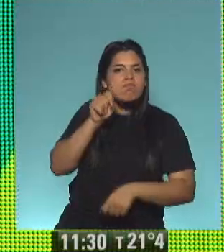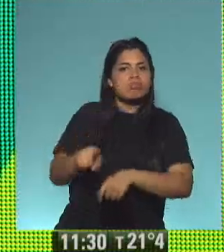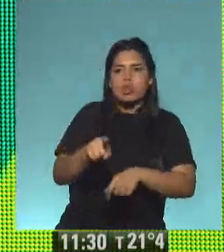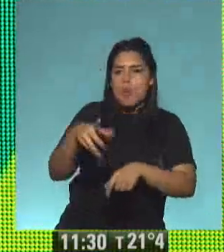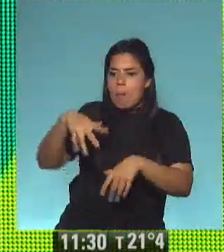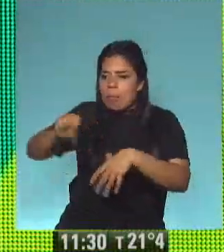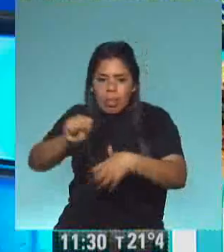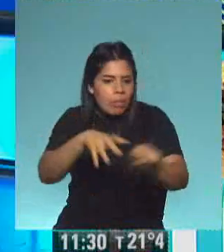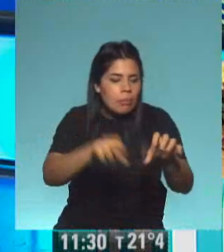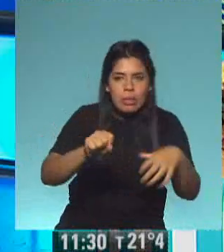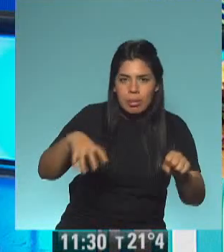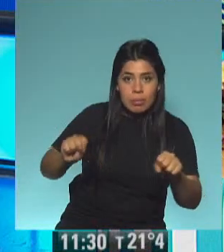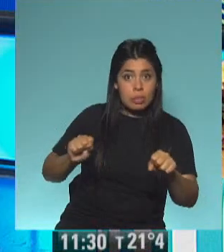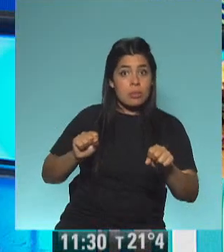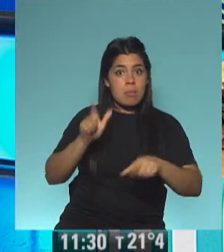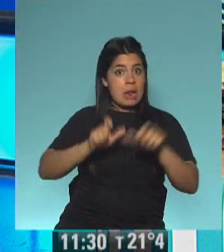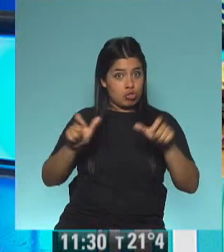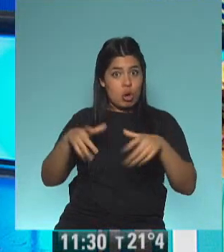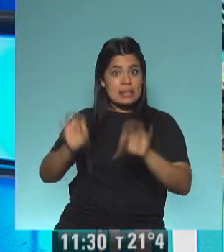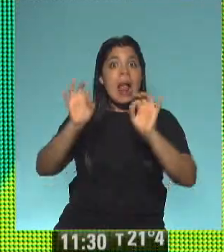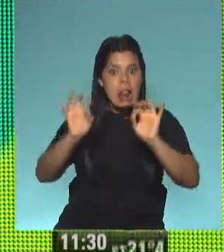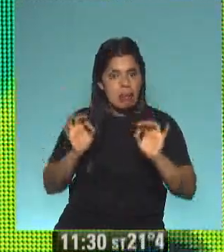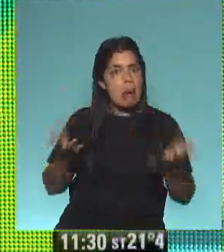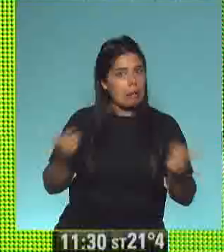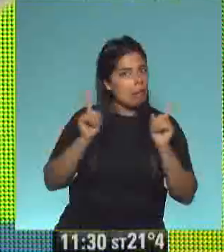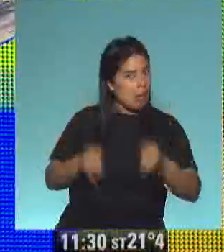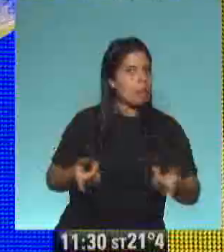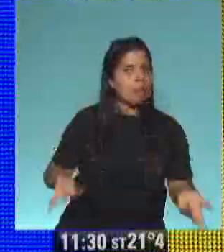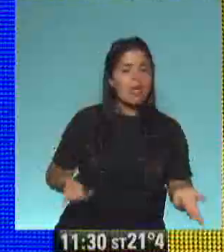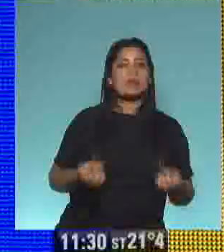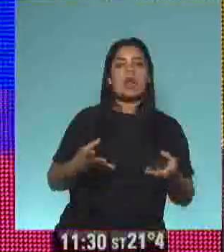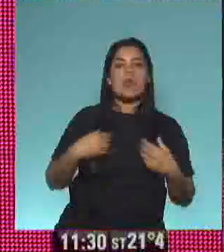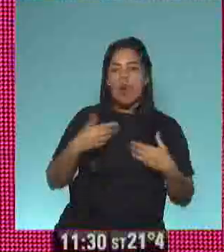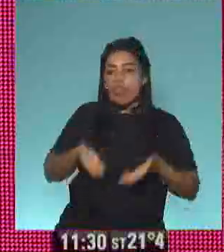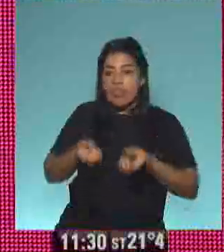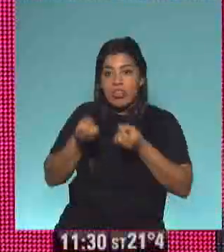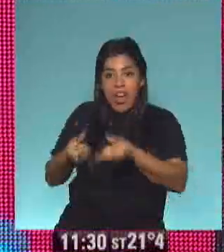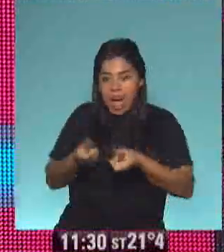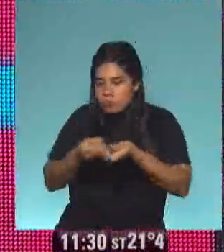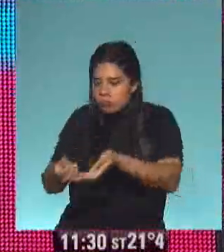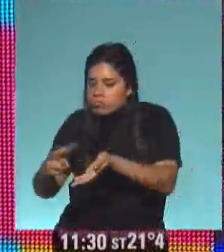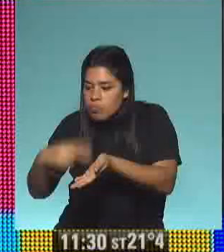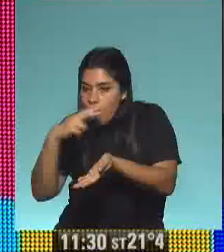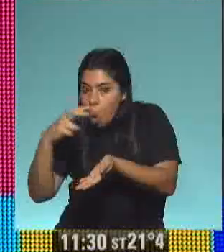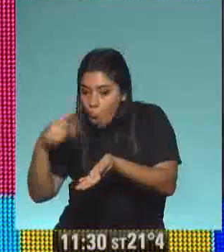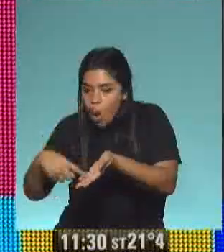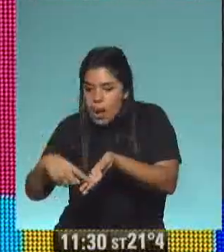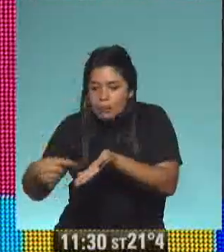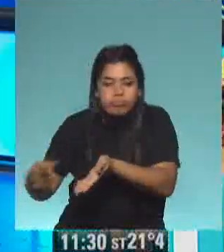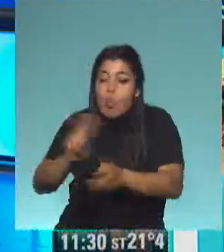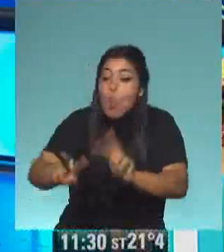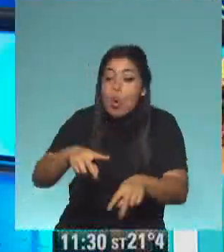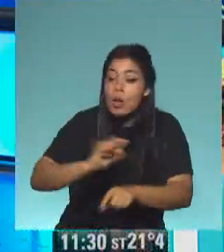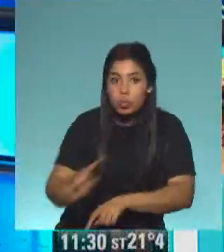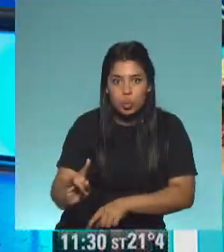bien, ¿no? Qué don, la verdad. Estaría sí, buenísimo. Pero bueno, nosotros igual también a través del olfato percibimos varias cosas. De hecho, recordamos